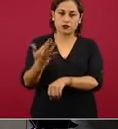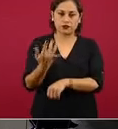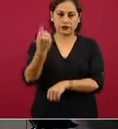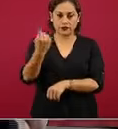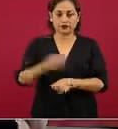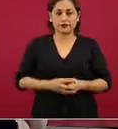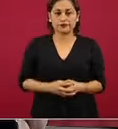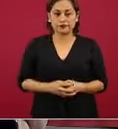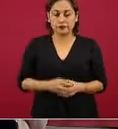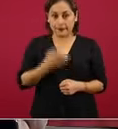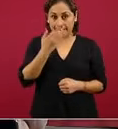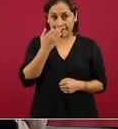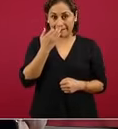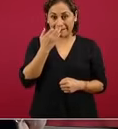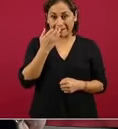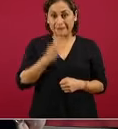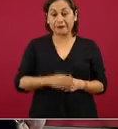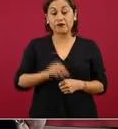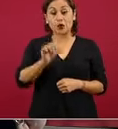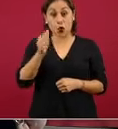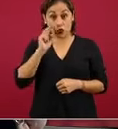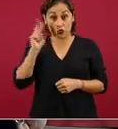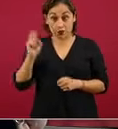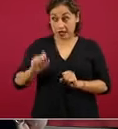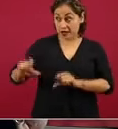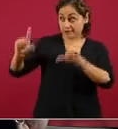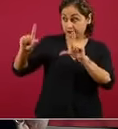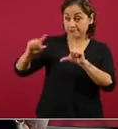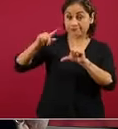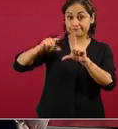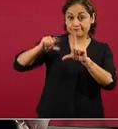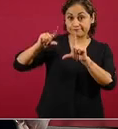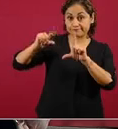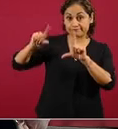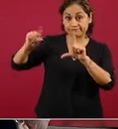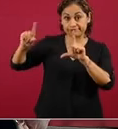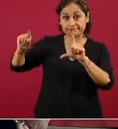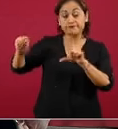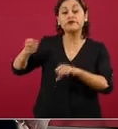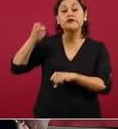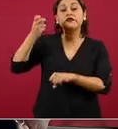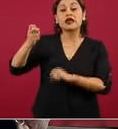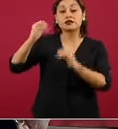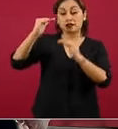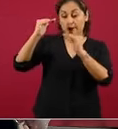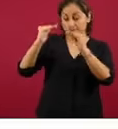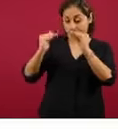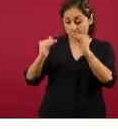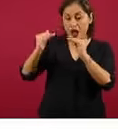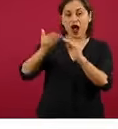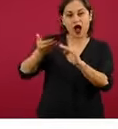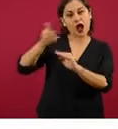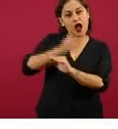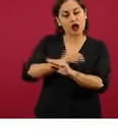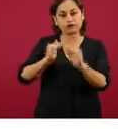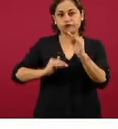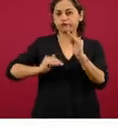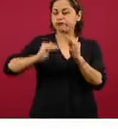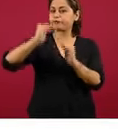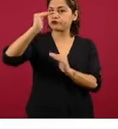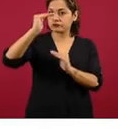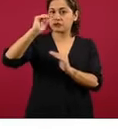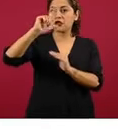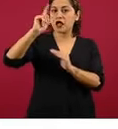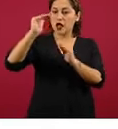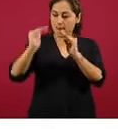ver en las barras también podemos ver este fenómeno de que hubo un descenso después de un pico máximo y